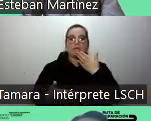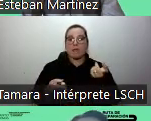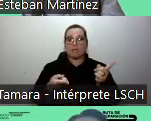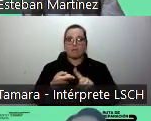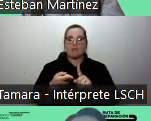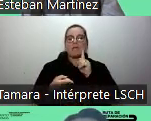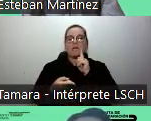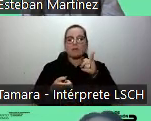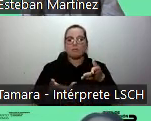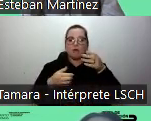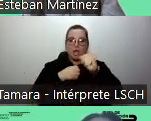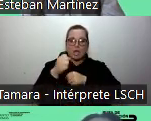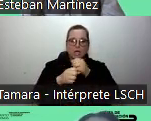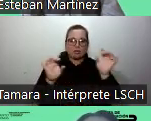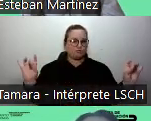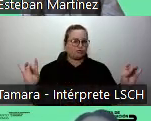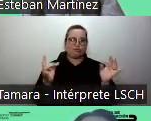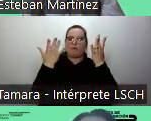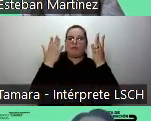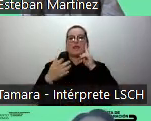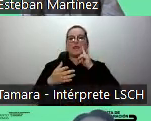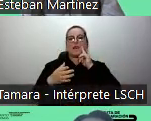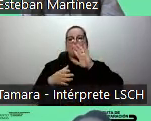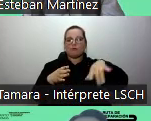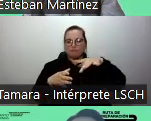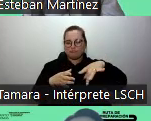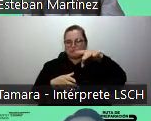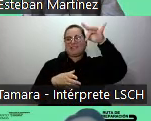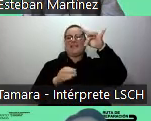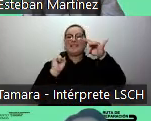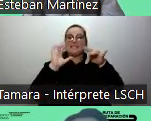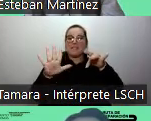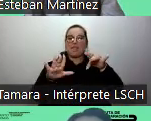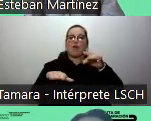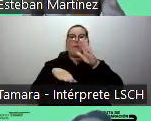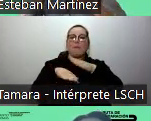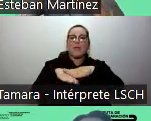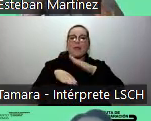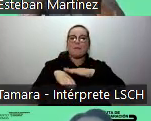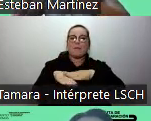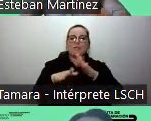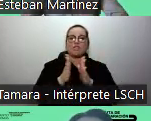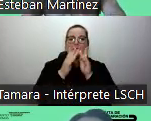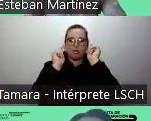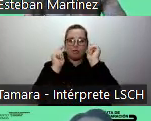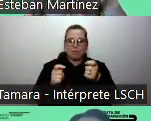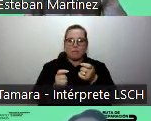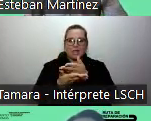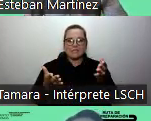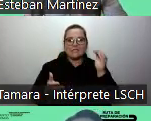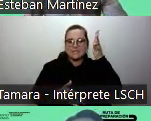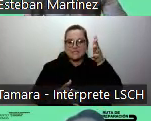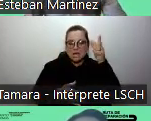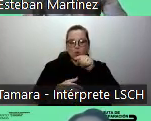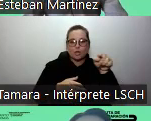tenemos una s sorpresa sortearemos cinco licencias de Plus Santo Tomás en cada charla donde podrán acceder